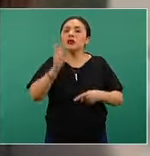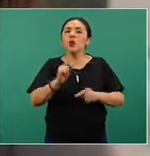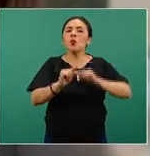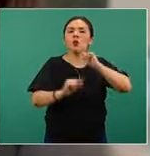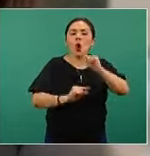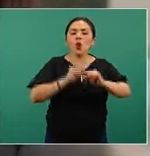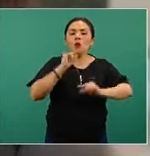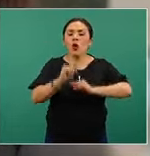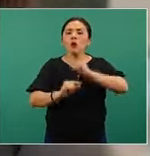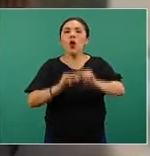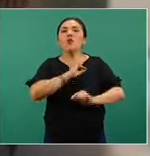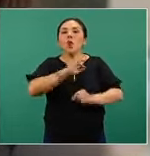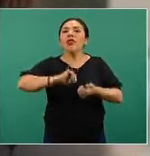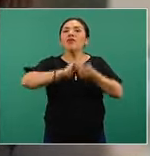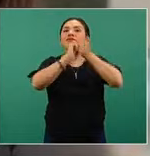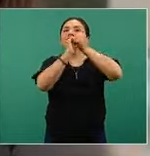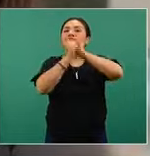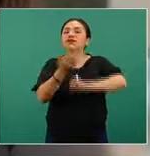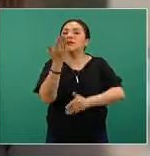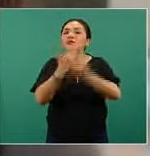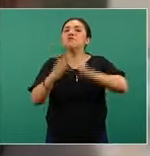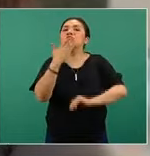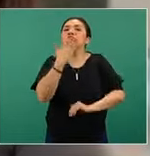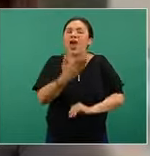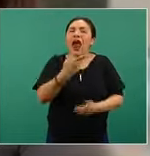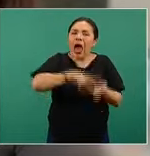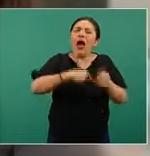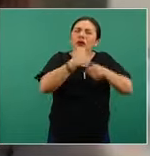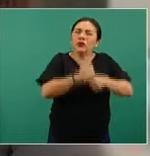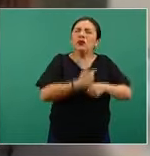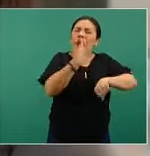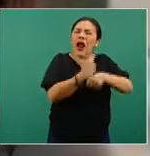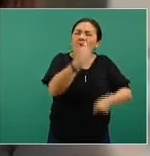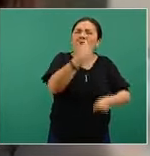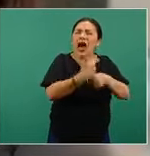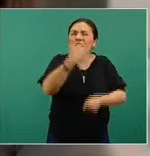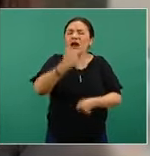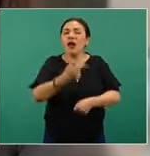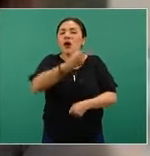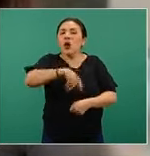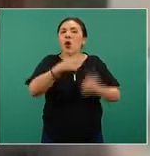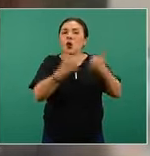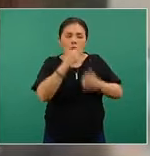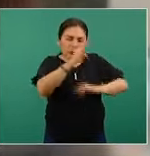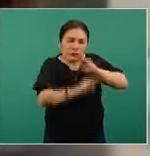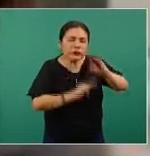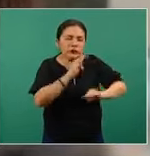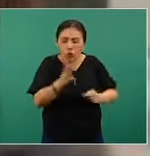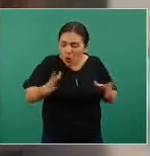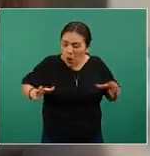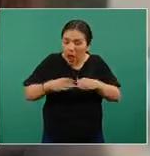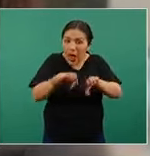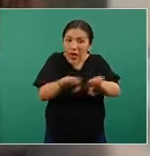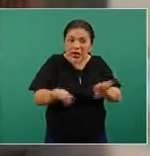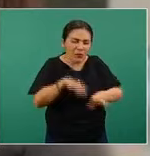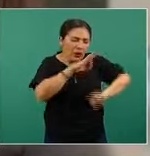lograr salir de su estado crítico con ayuda de todos nosotros